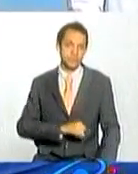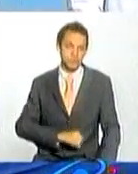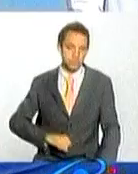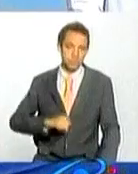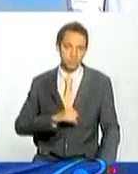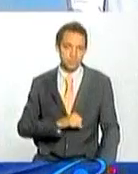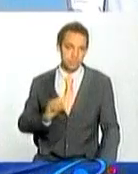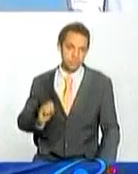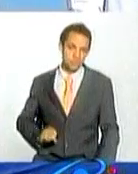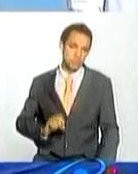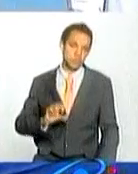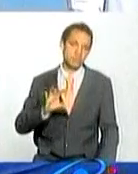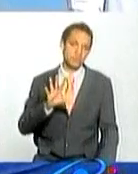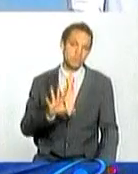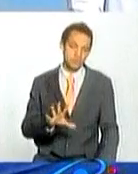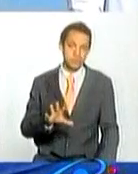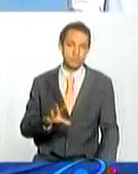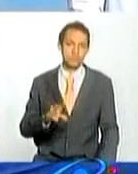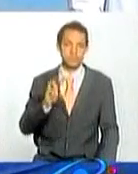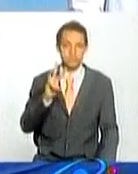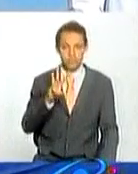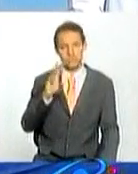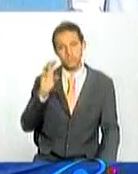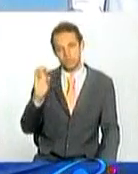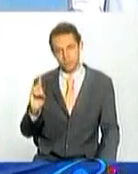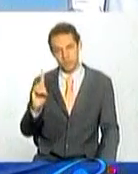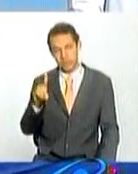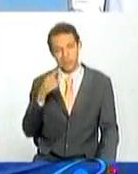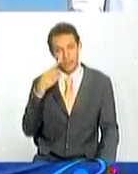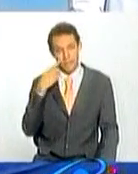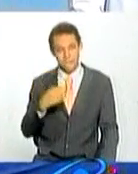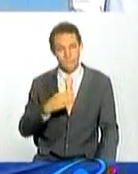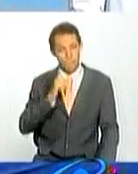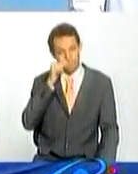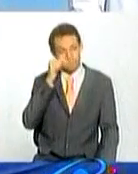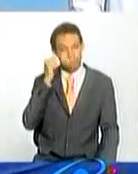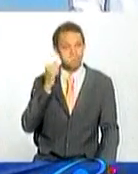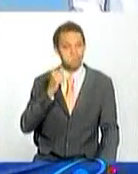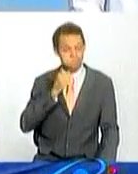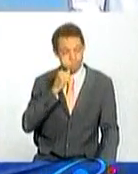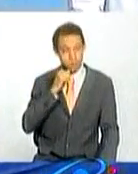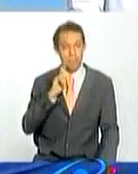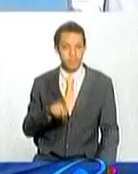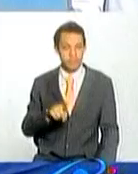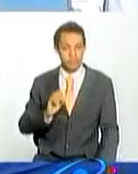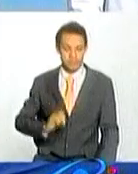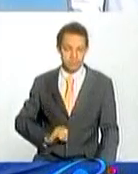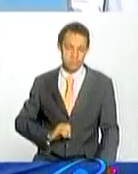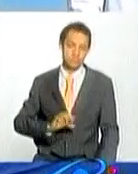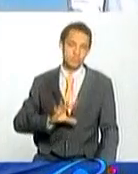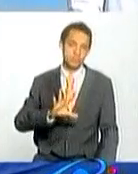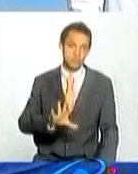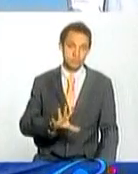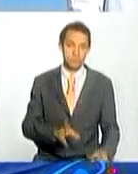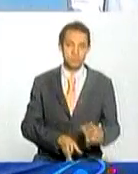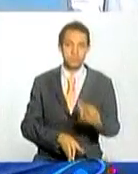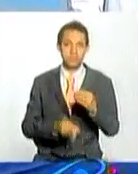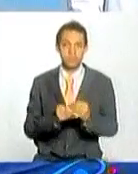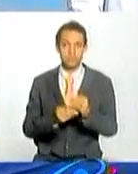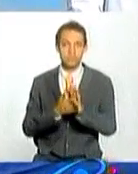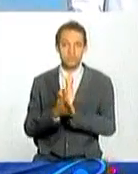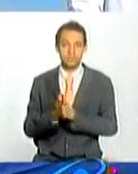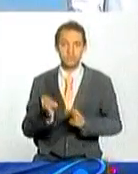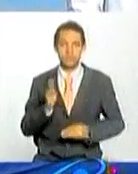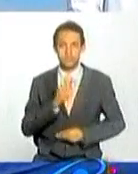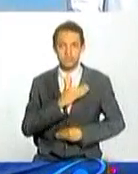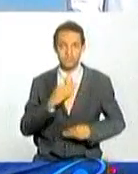hace las ecografías en 3D. Entonces no tienen ningún problema, para que ustedes tengan presente también este método diagnóstico en estos niños